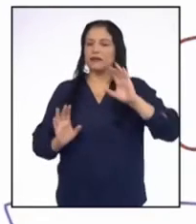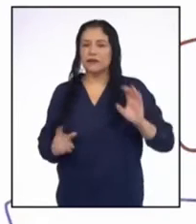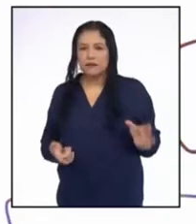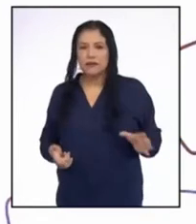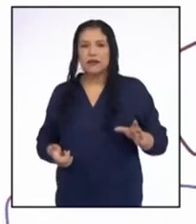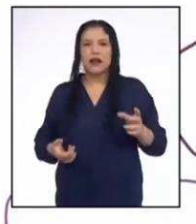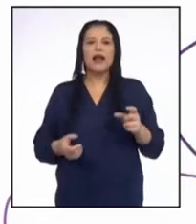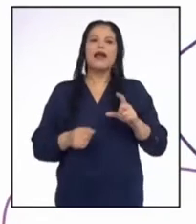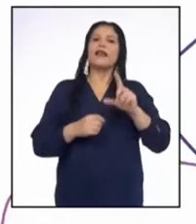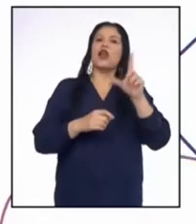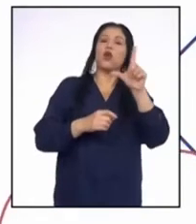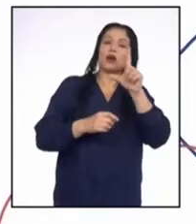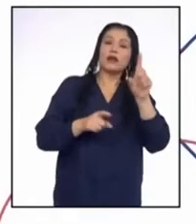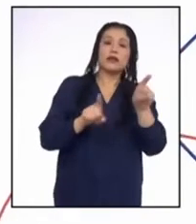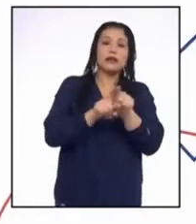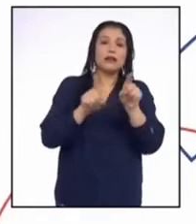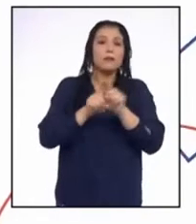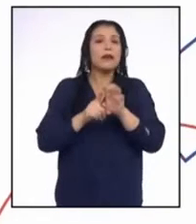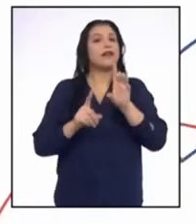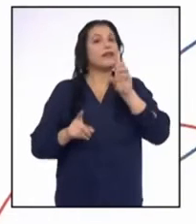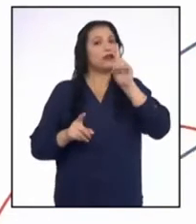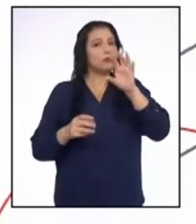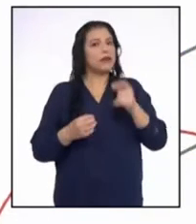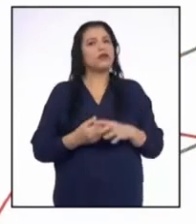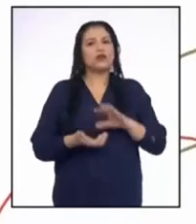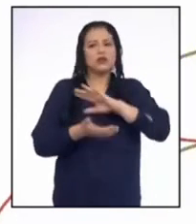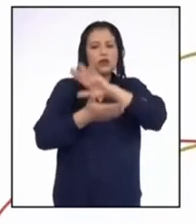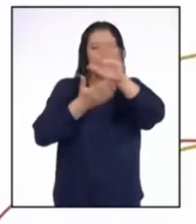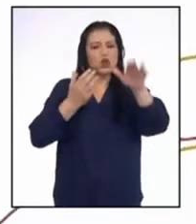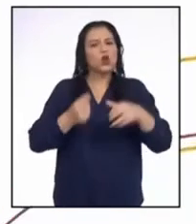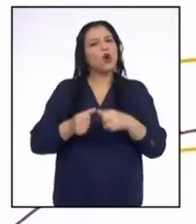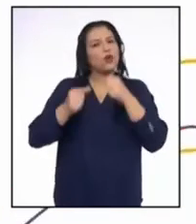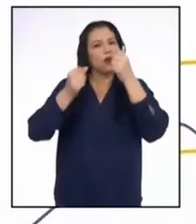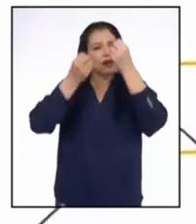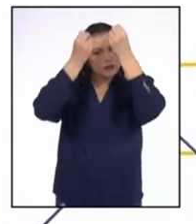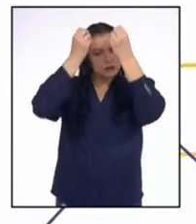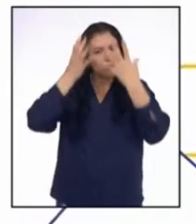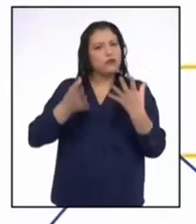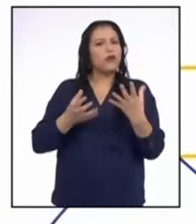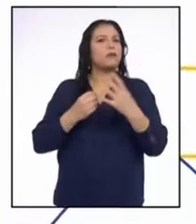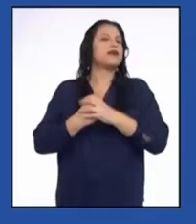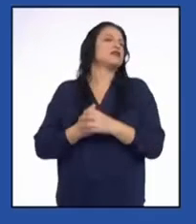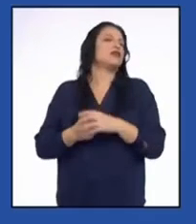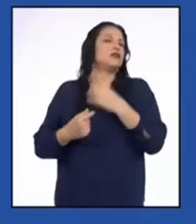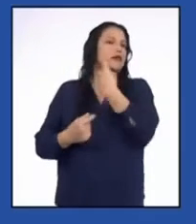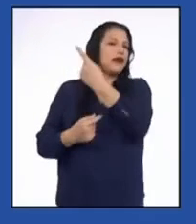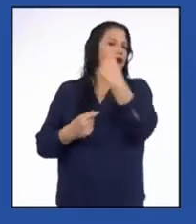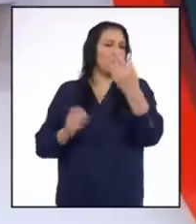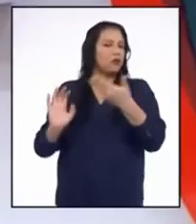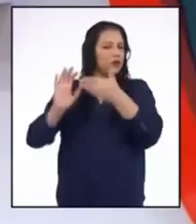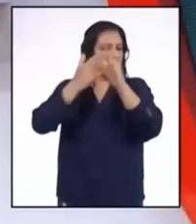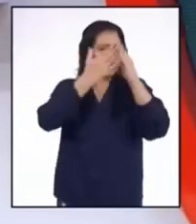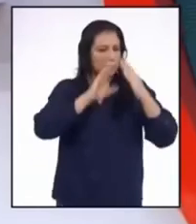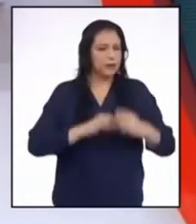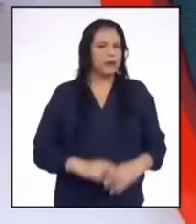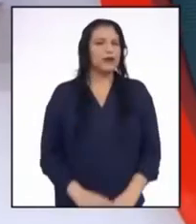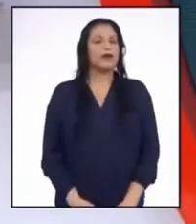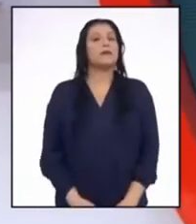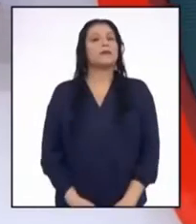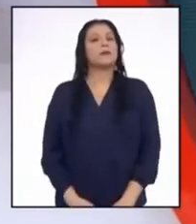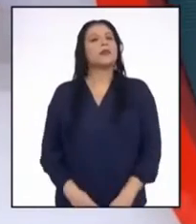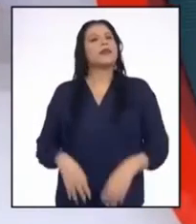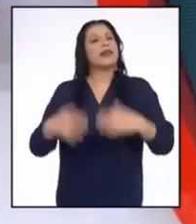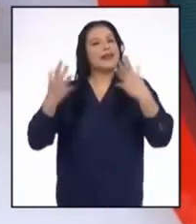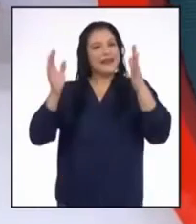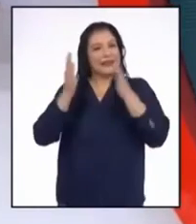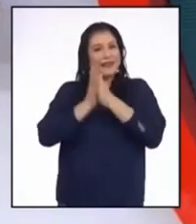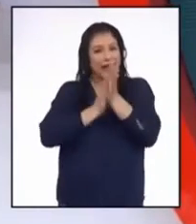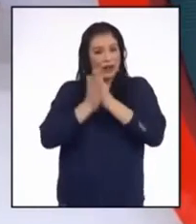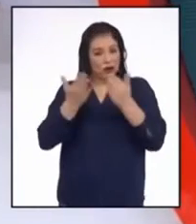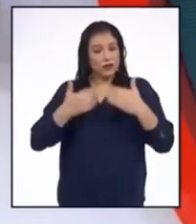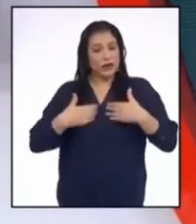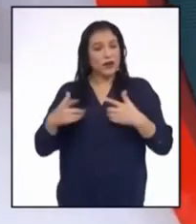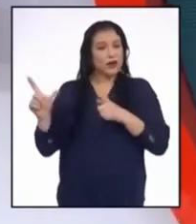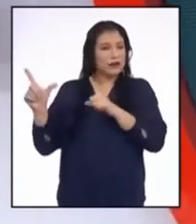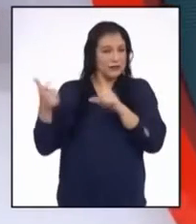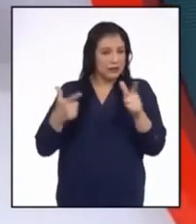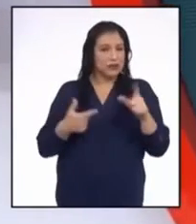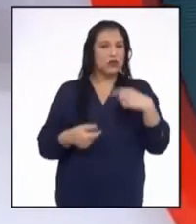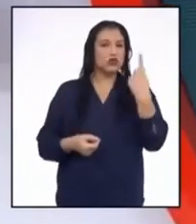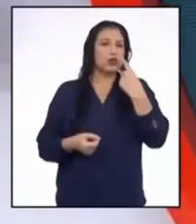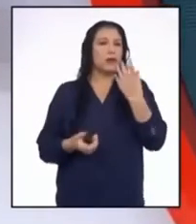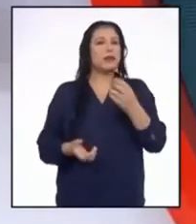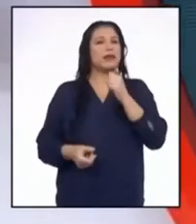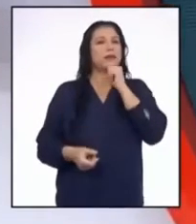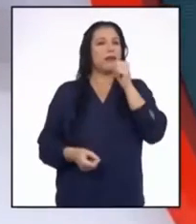de localización y dispersión de las muestras de las comunidades. Profesora, ya lo tengo casi listo, solo me